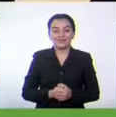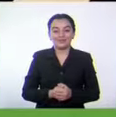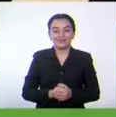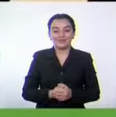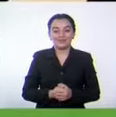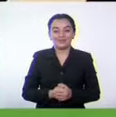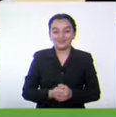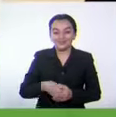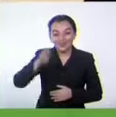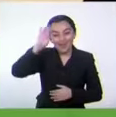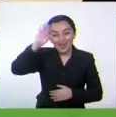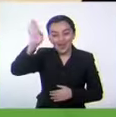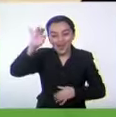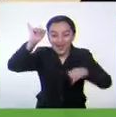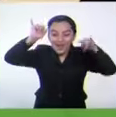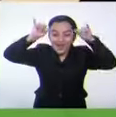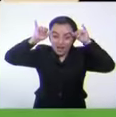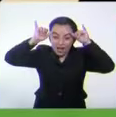Hola, vaca.